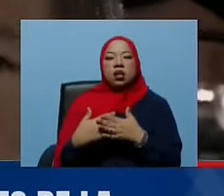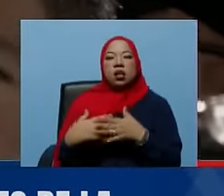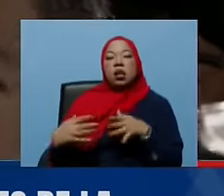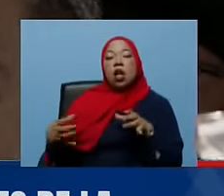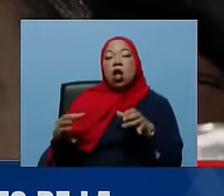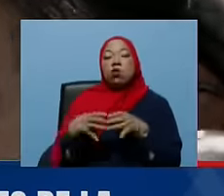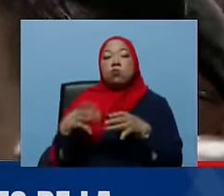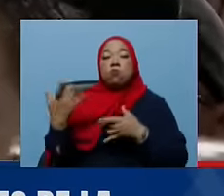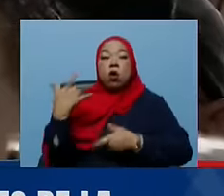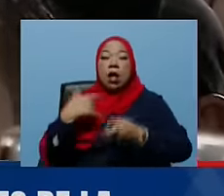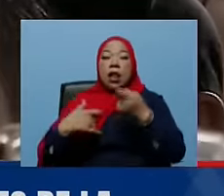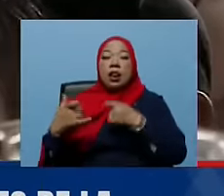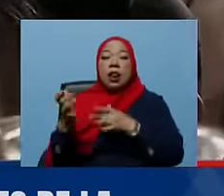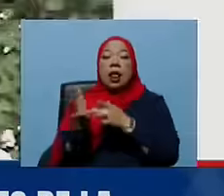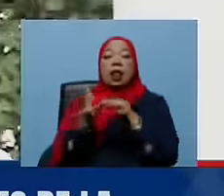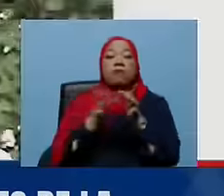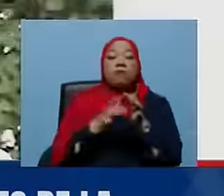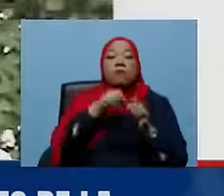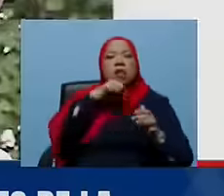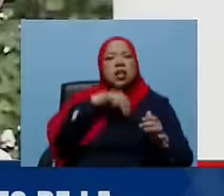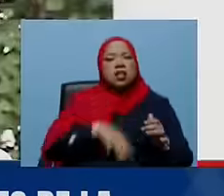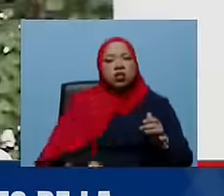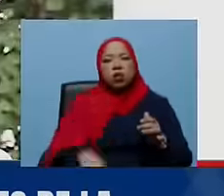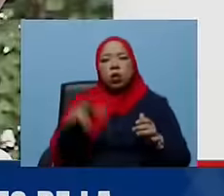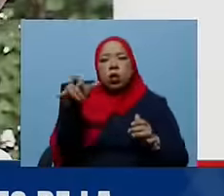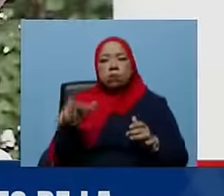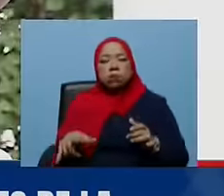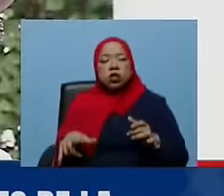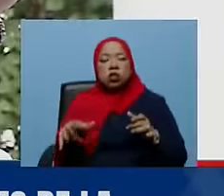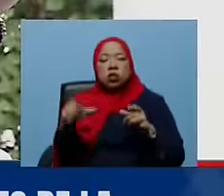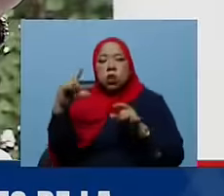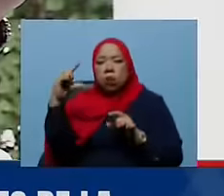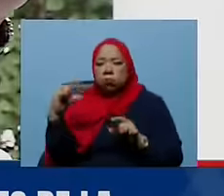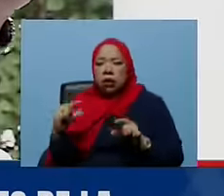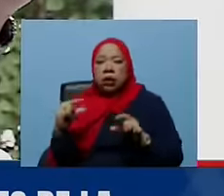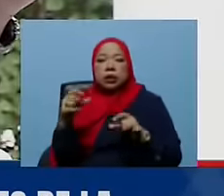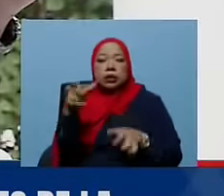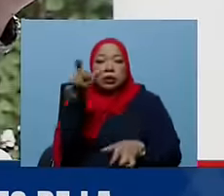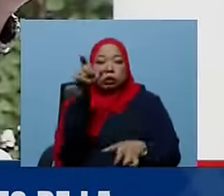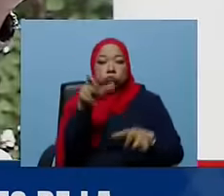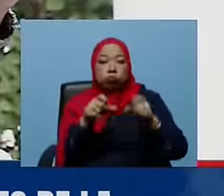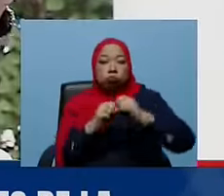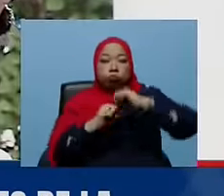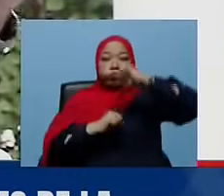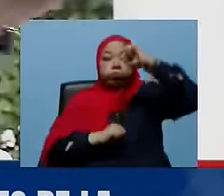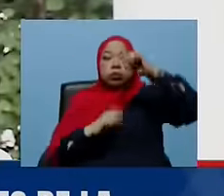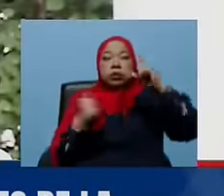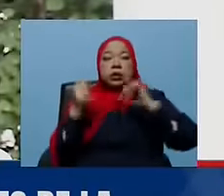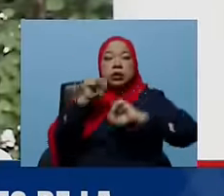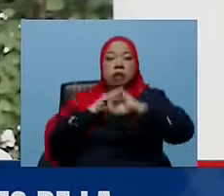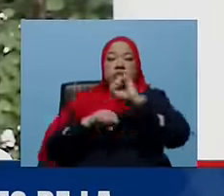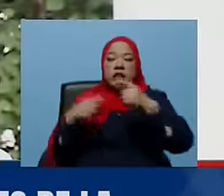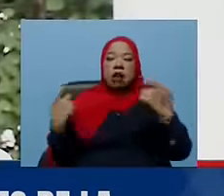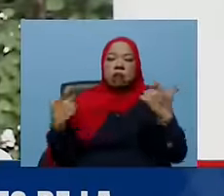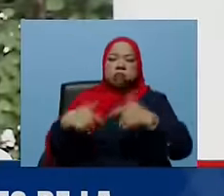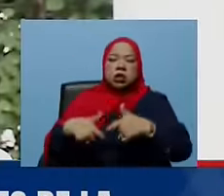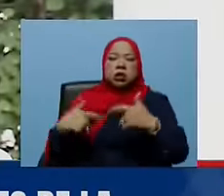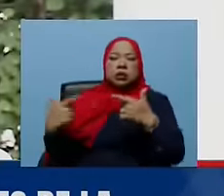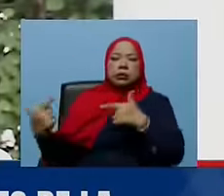Goliat. Pero como dijo Bolívar, y si no digo la frase exacta me corrige,